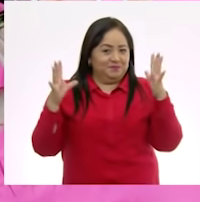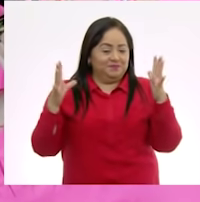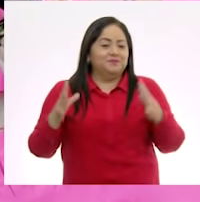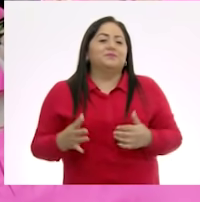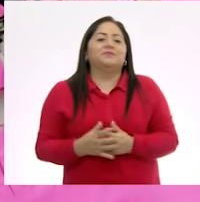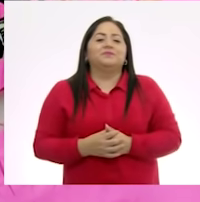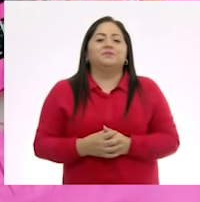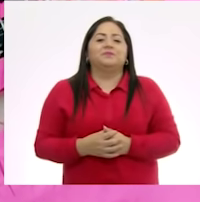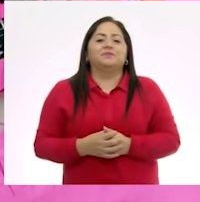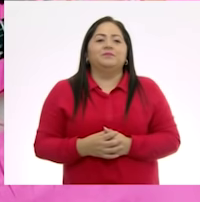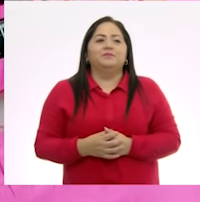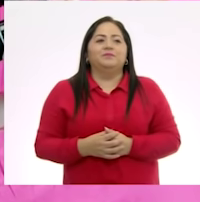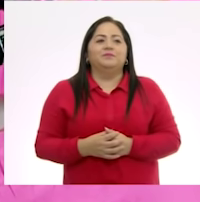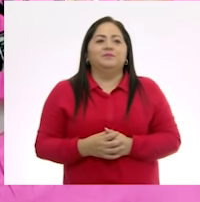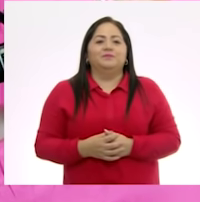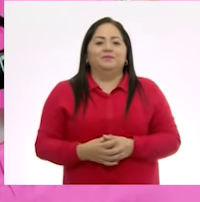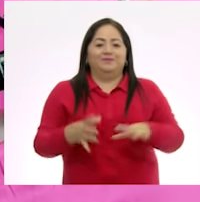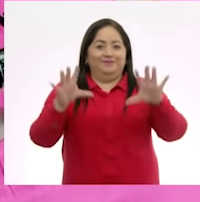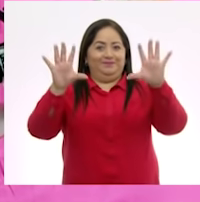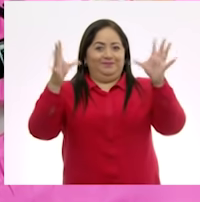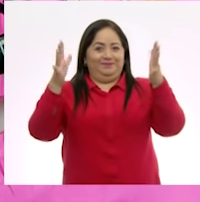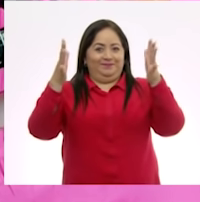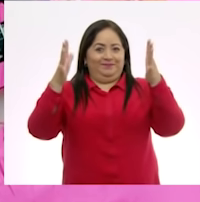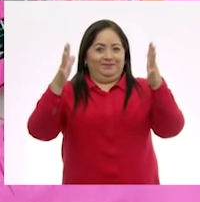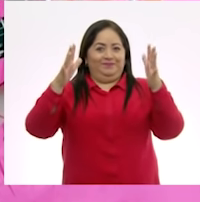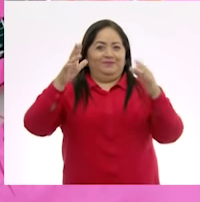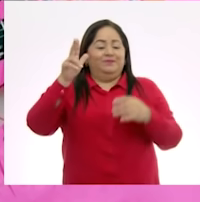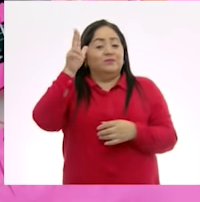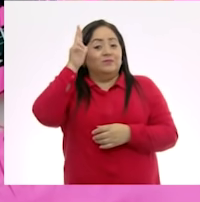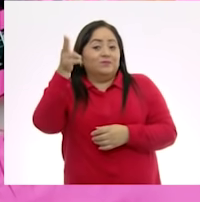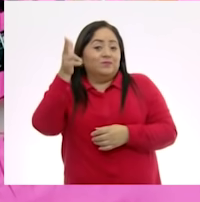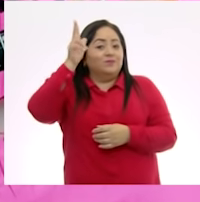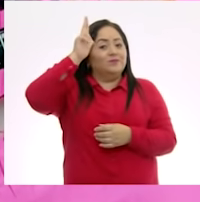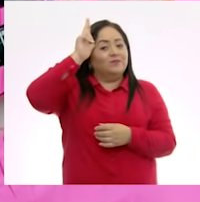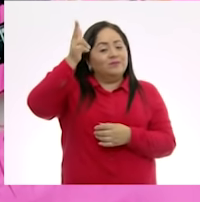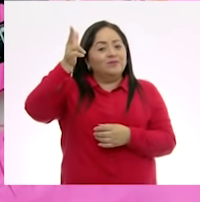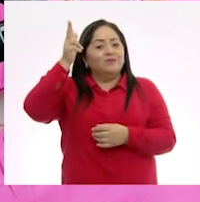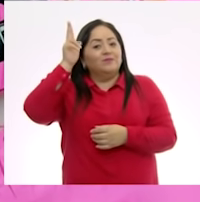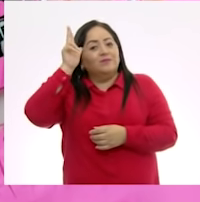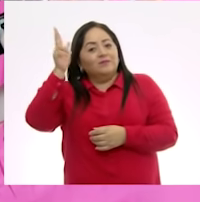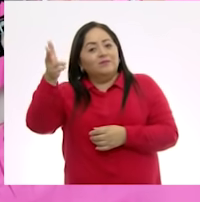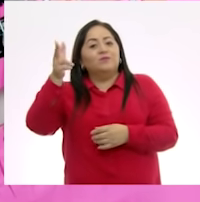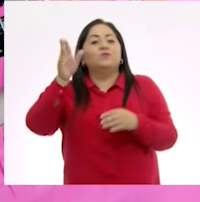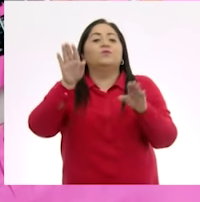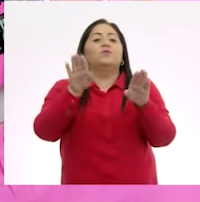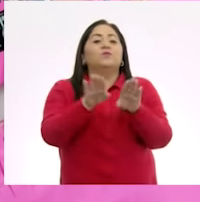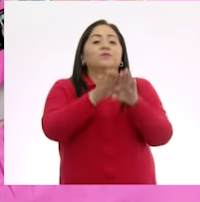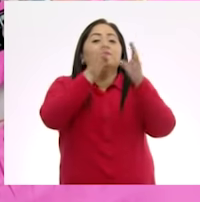Hola, hola, hola.